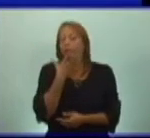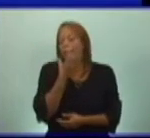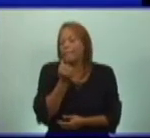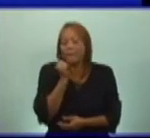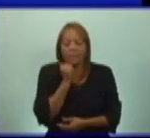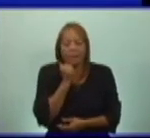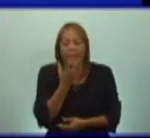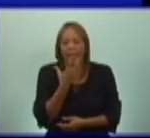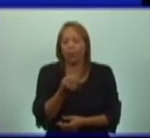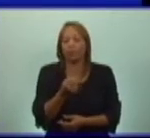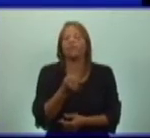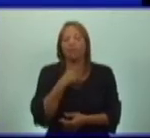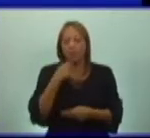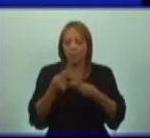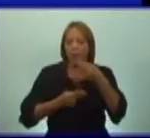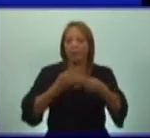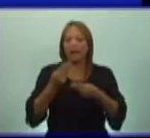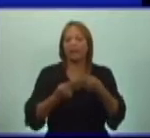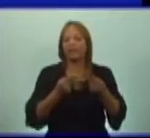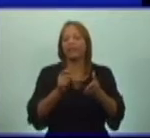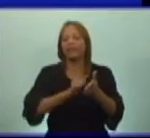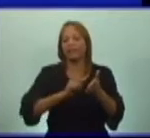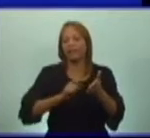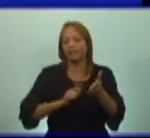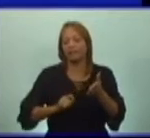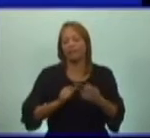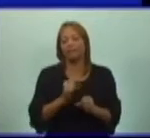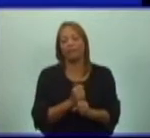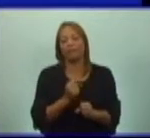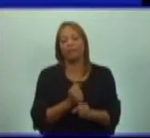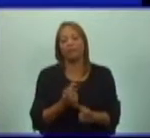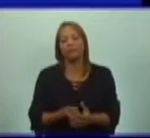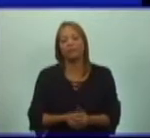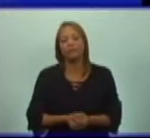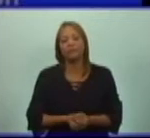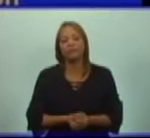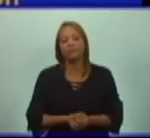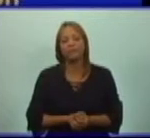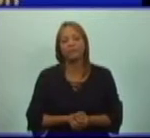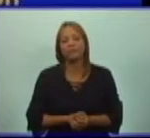es el que van a realizar el trabajo.